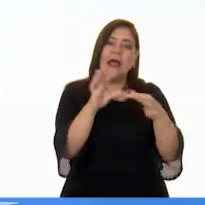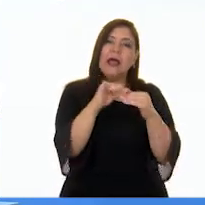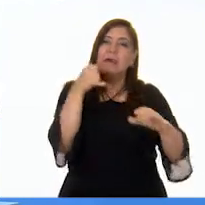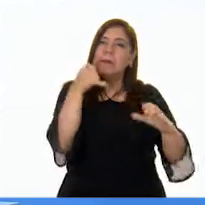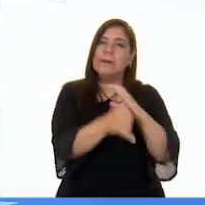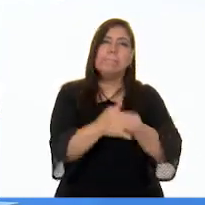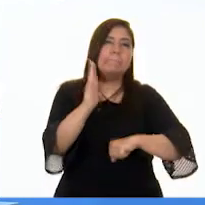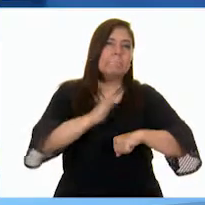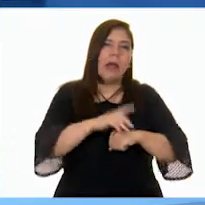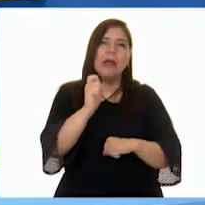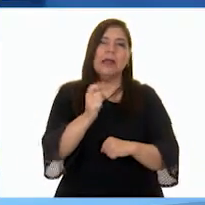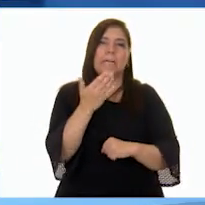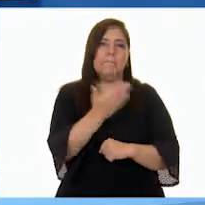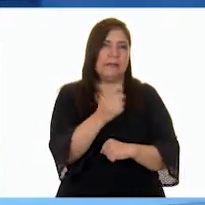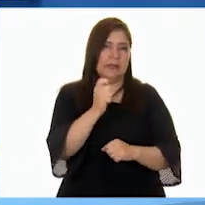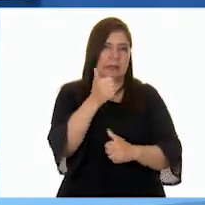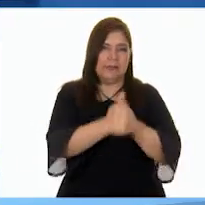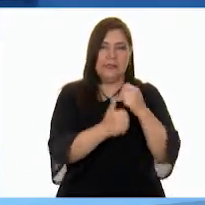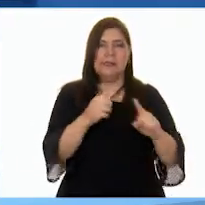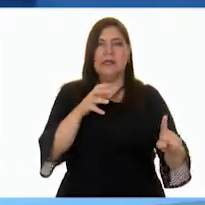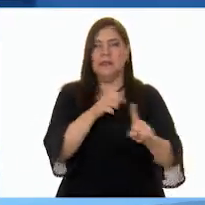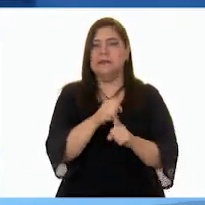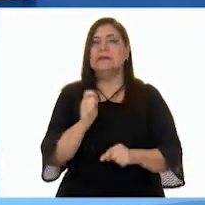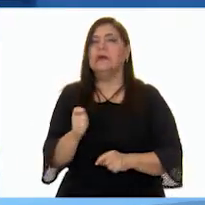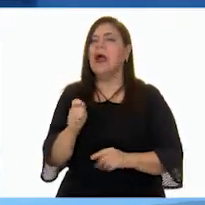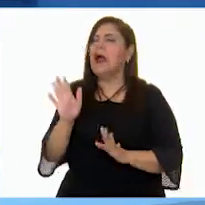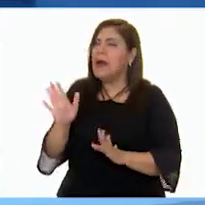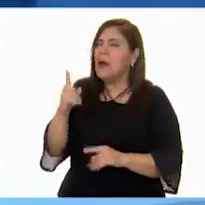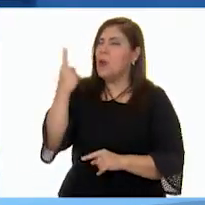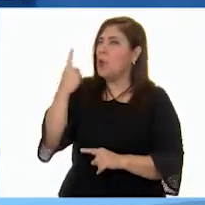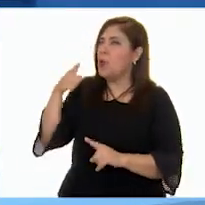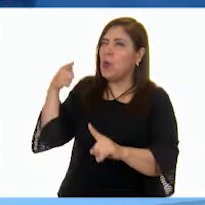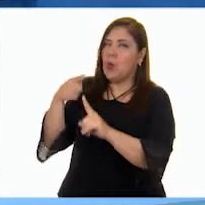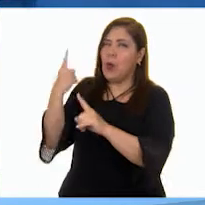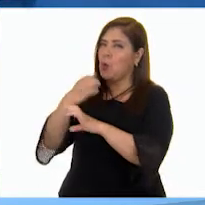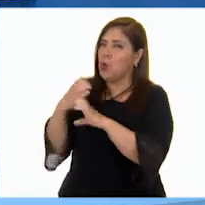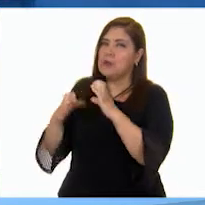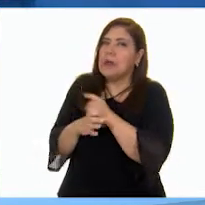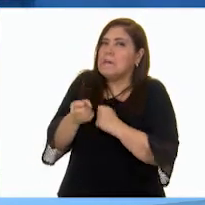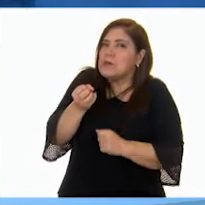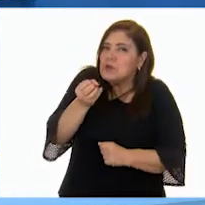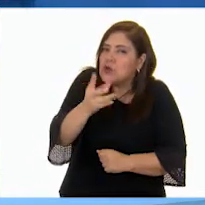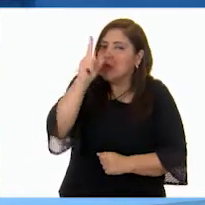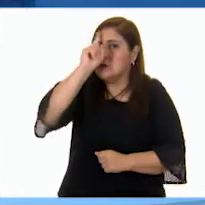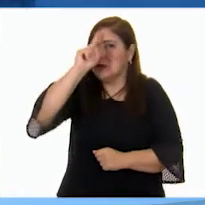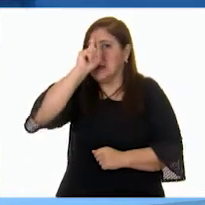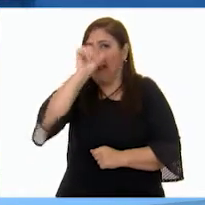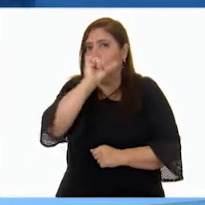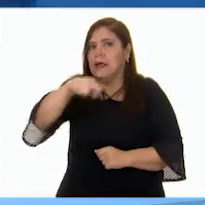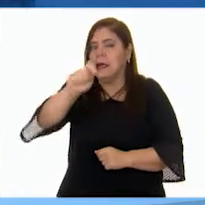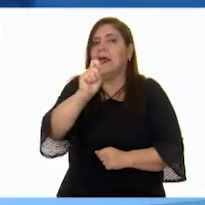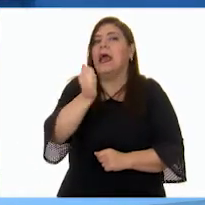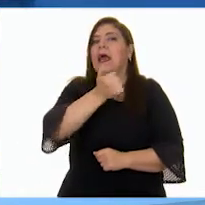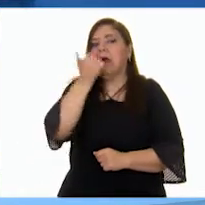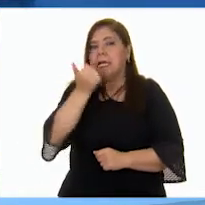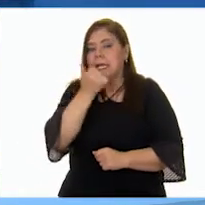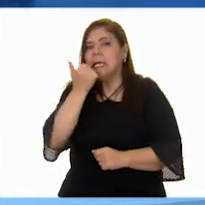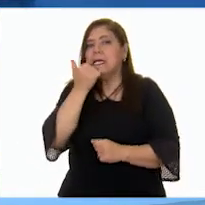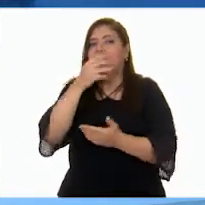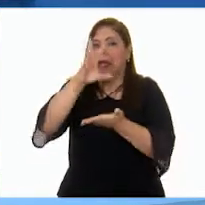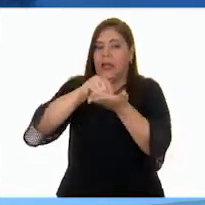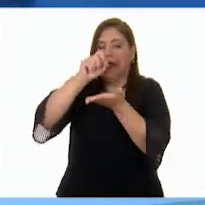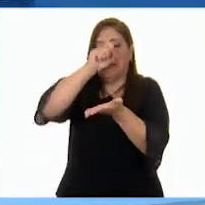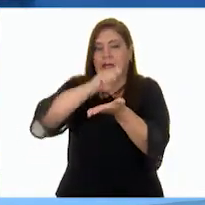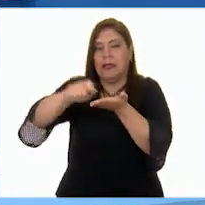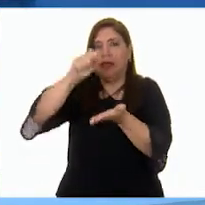desafío. Muy bien. Maestra, solo como una acotación así muy breve para que los alumnos anoten en sus libretas y